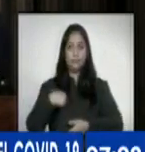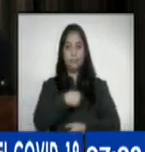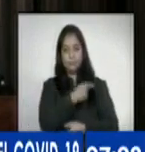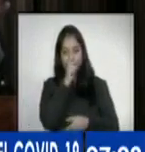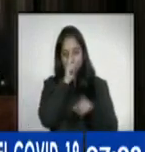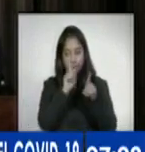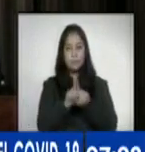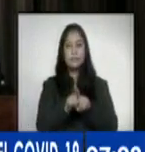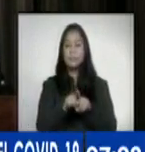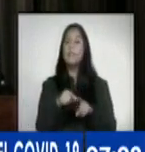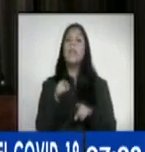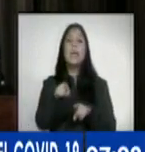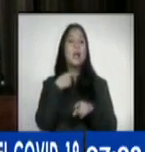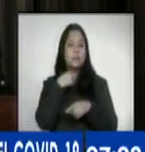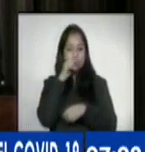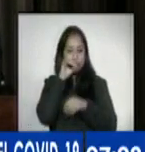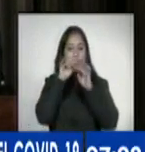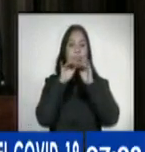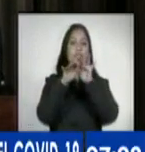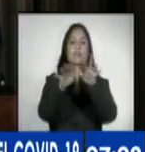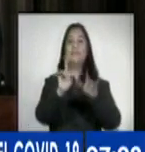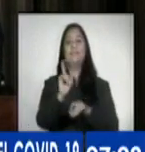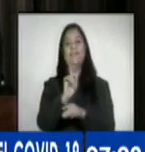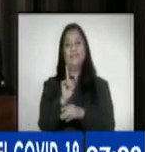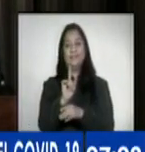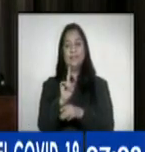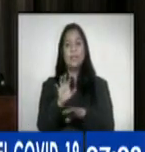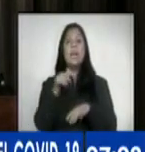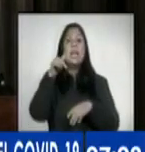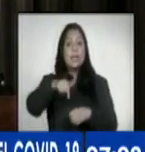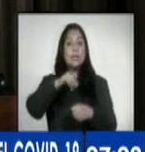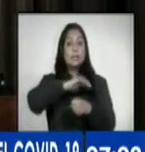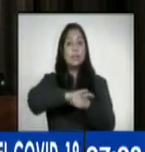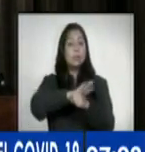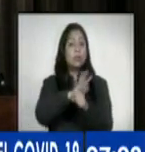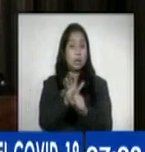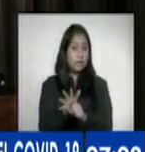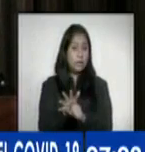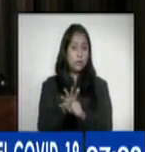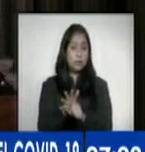manera no se esparce el virus. Este coronavirus,